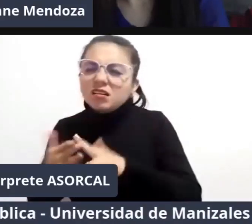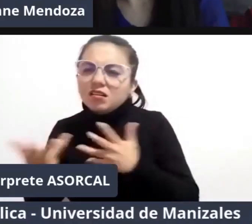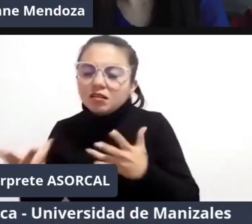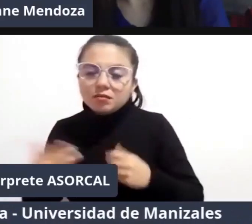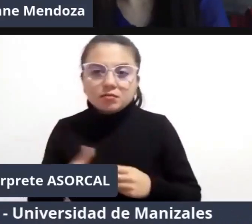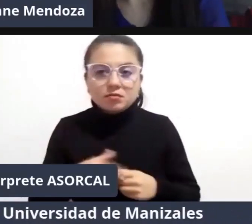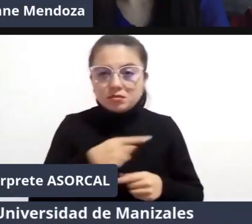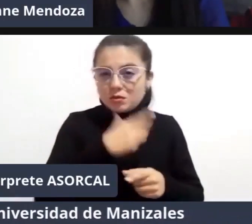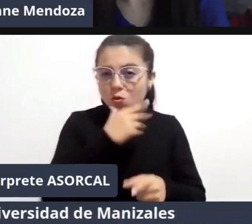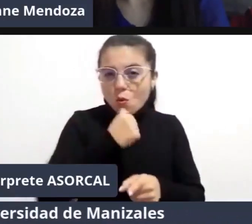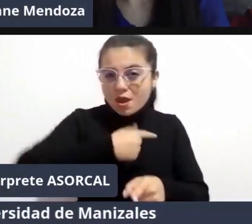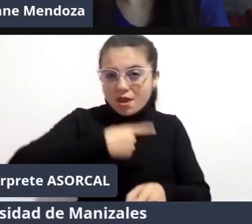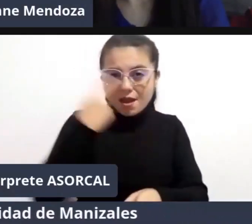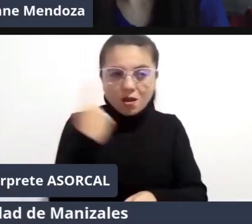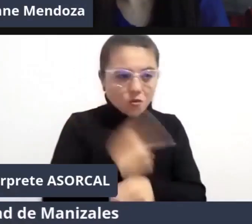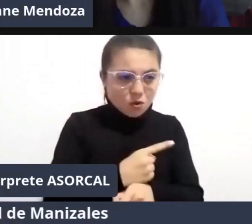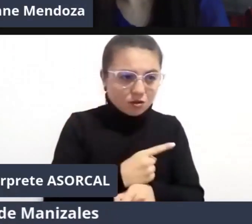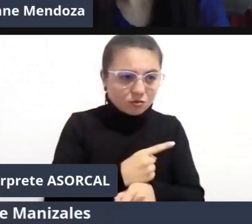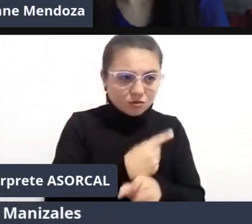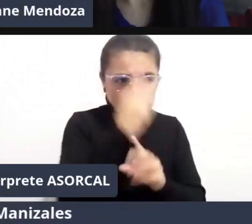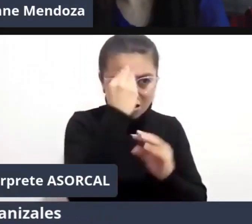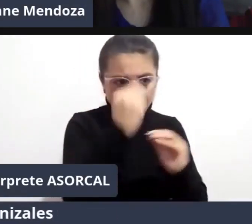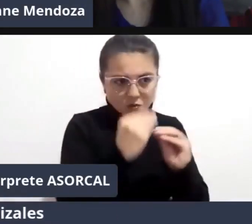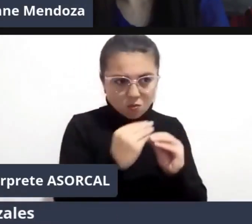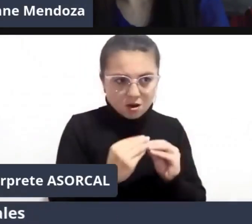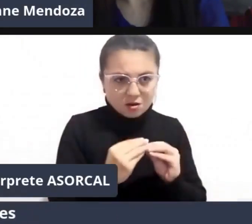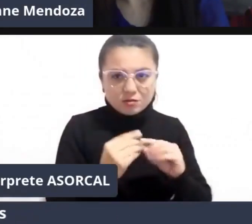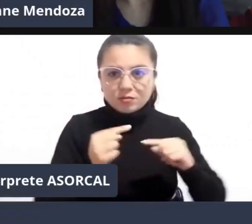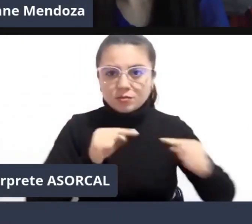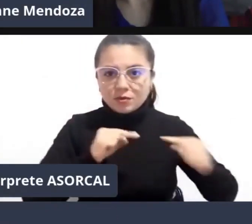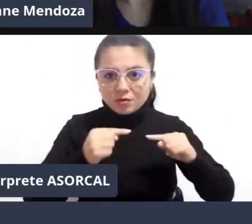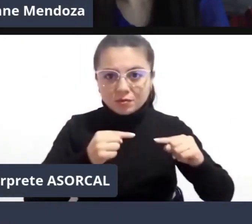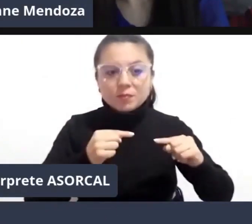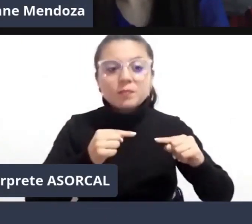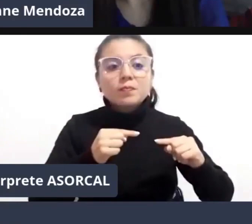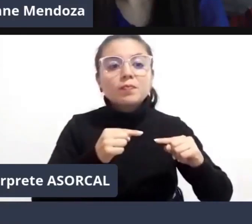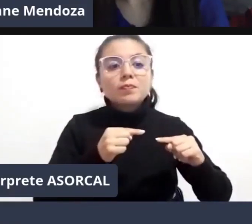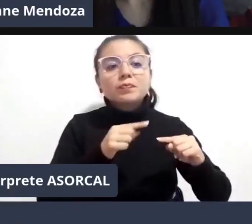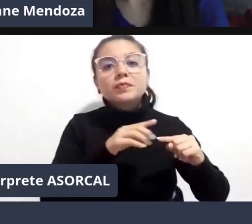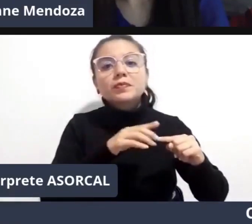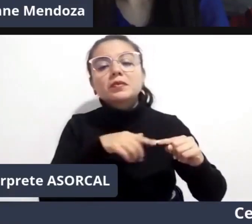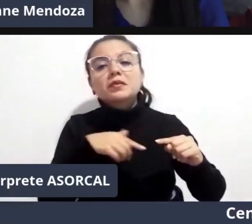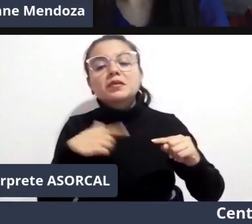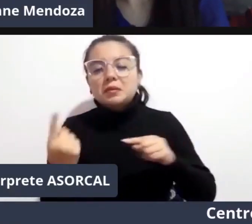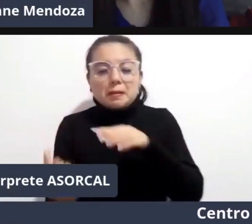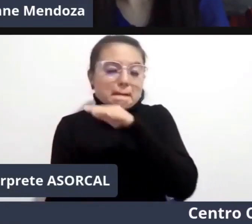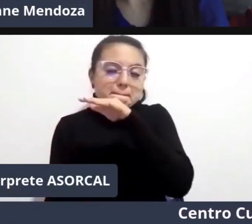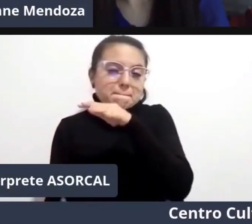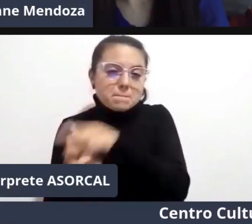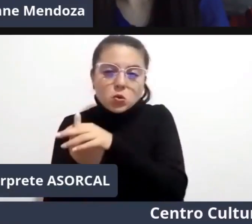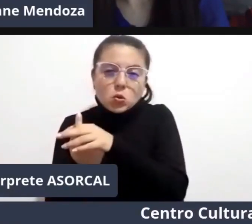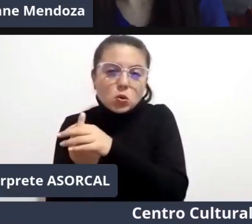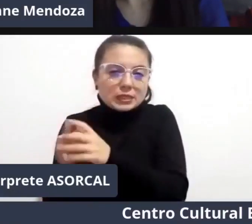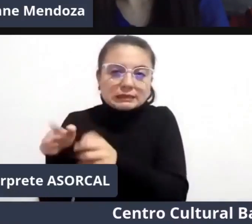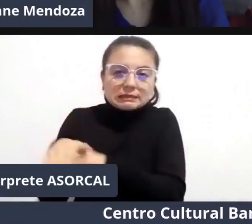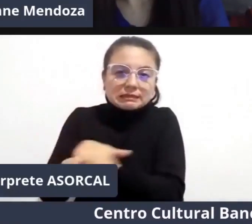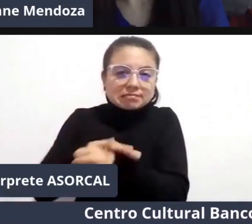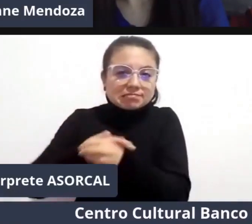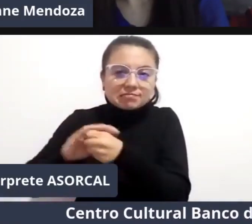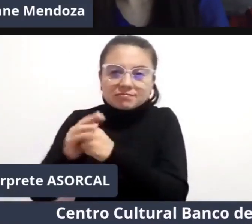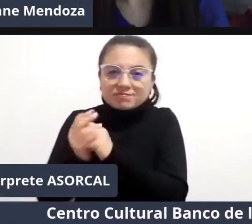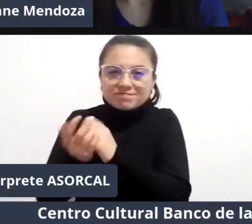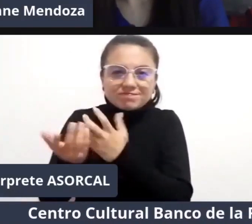posconflicto y el surgimiento de del caos urbano, por ejemplo, las